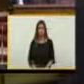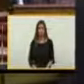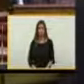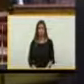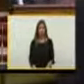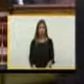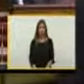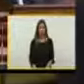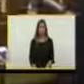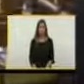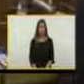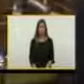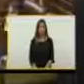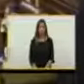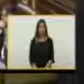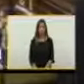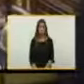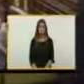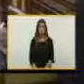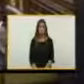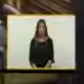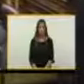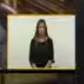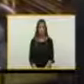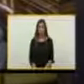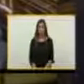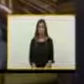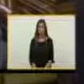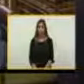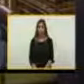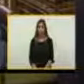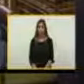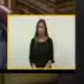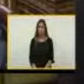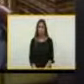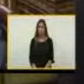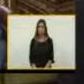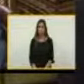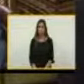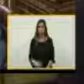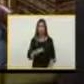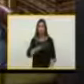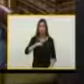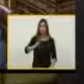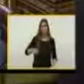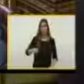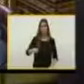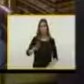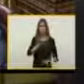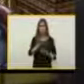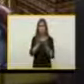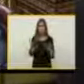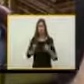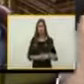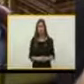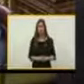la mujer, el cura, mientras lo está enterrando, dice, siempre nos dio ejemplo de cristiano, fue un gran padre de familia, todos estamos compungidos